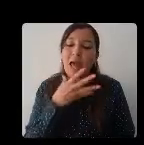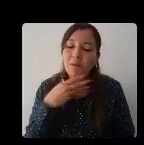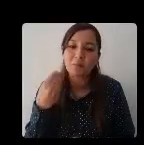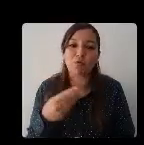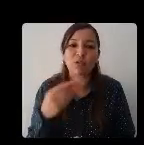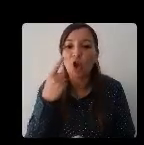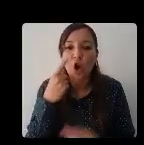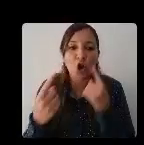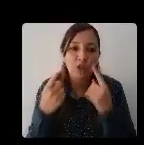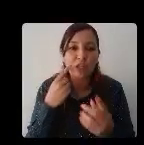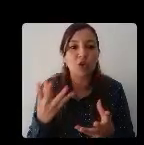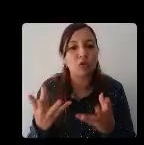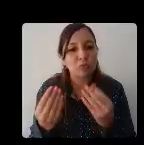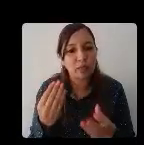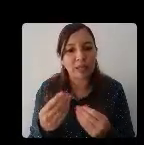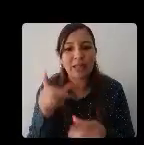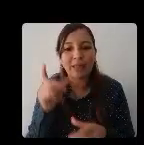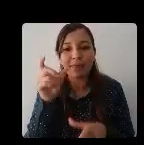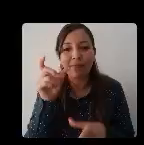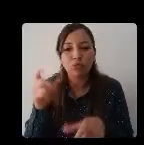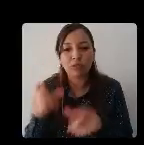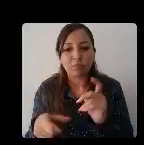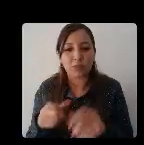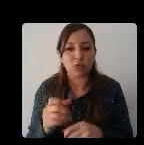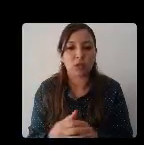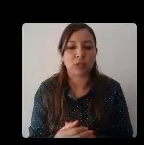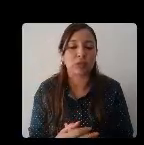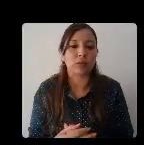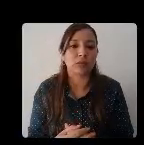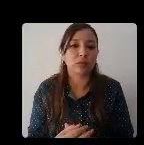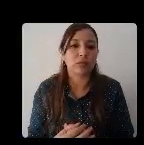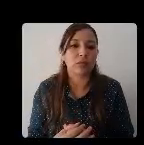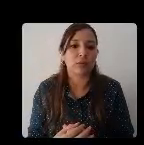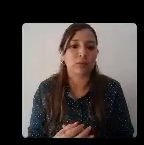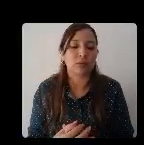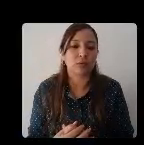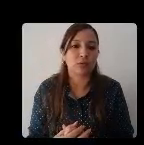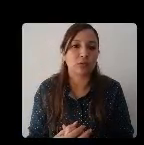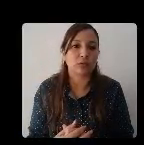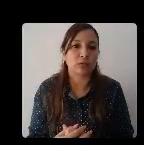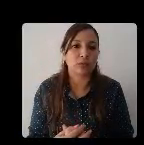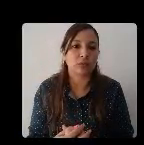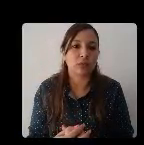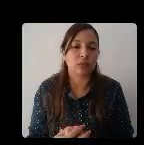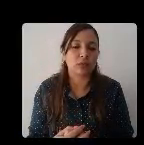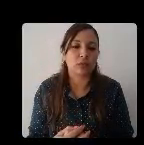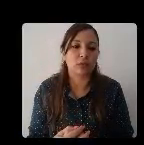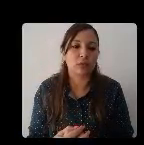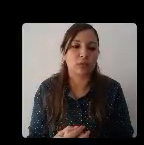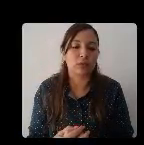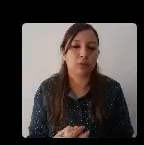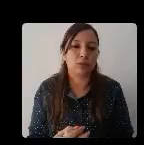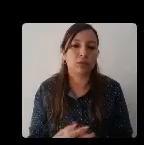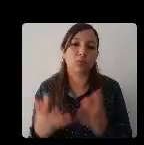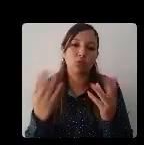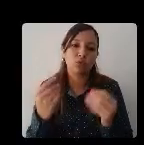poder reactivar este trabajo que es muy primordial para reactivar la economía de,